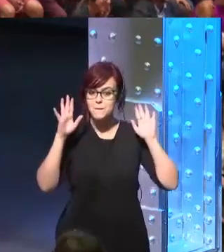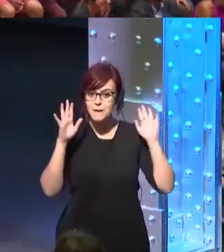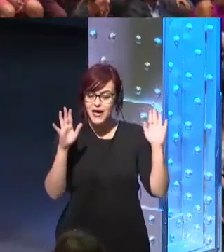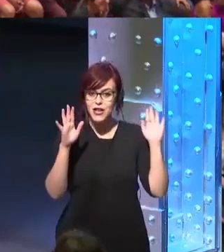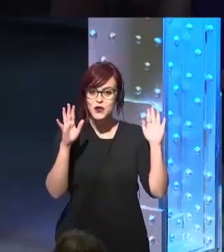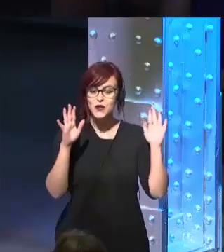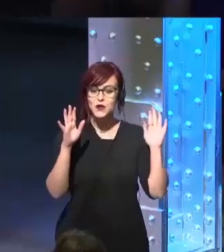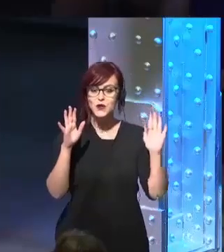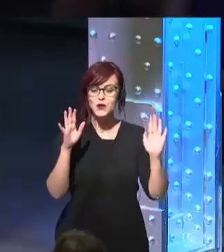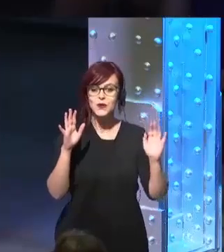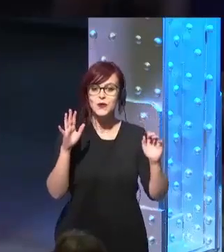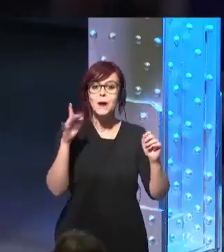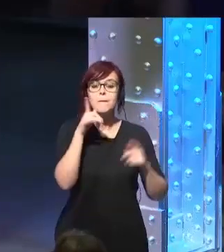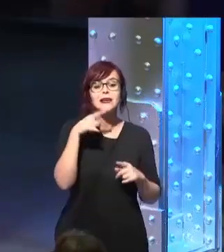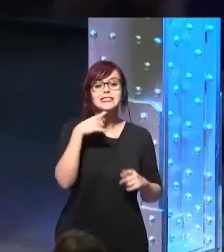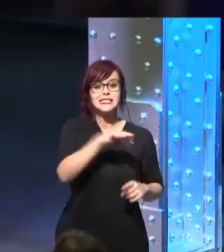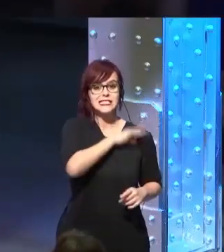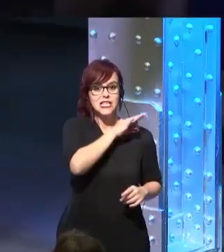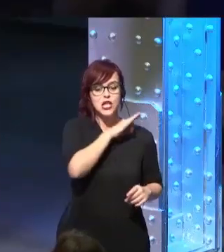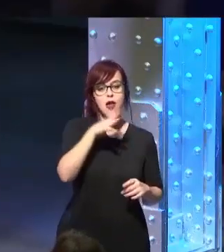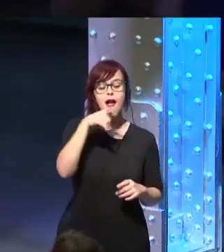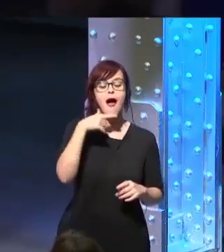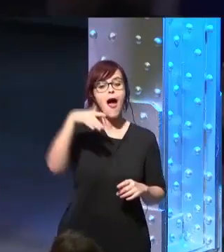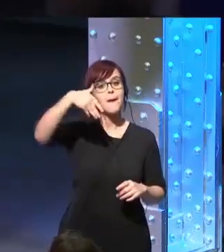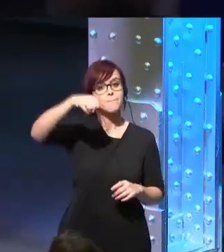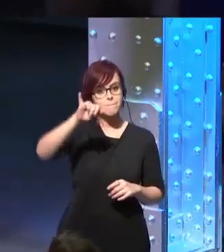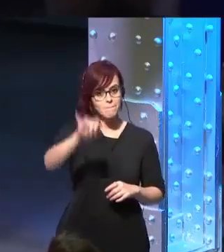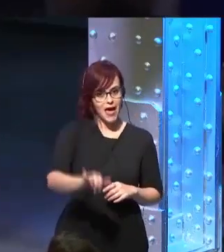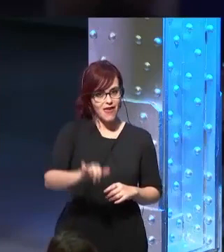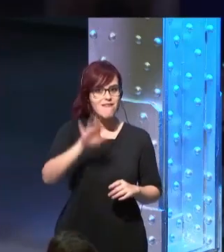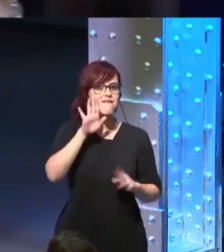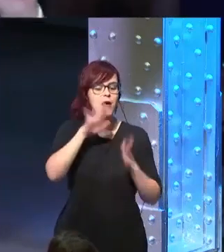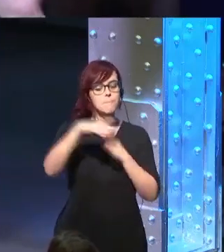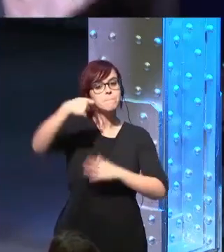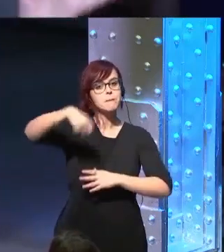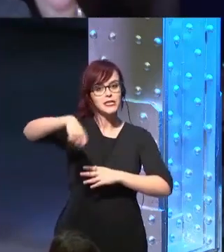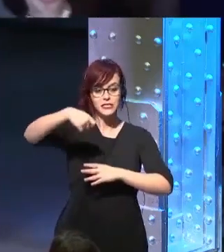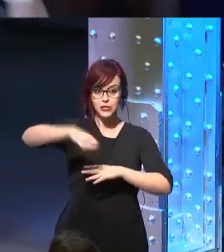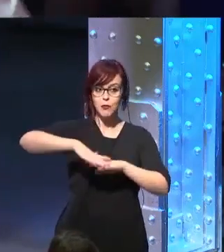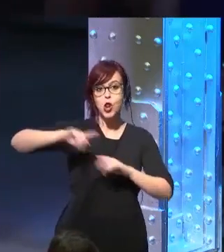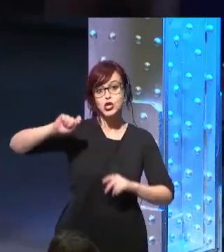Pero la señora May lo consiguió bastante mejor